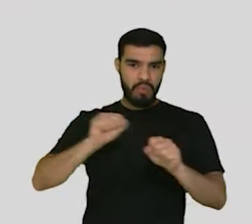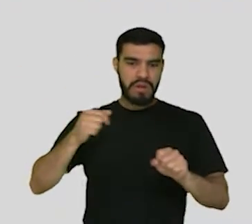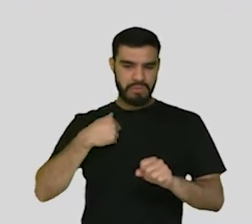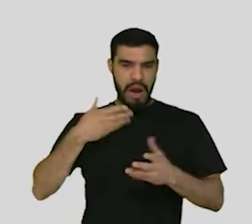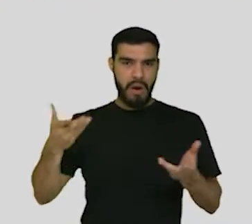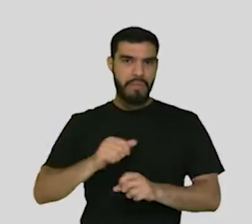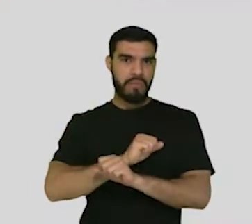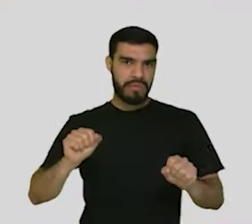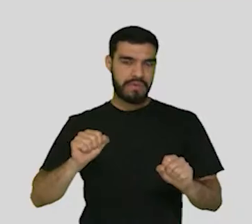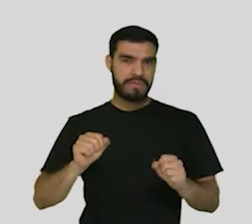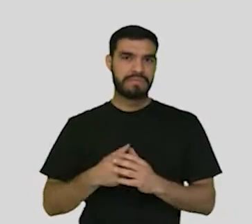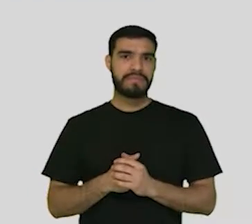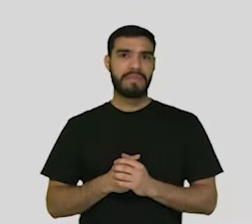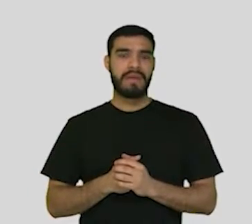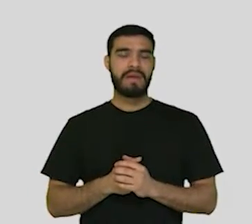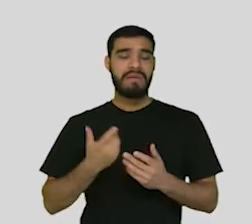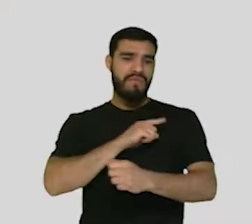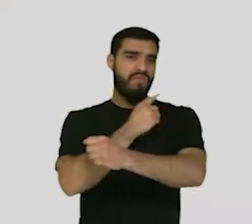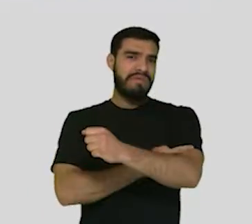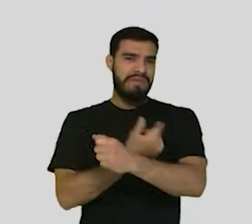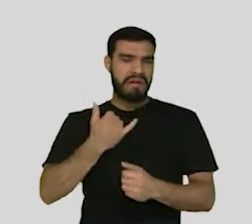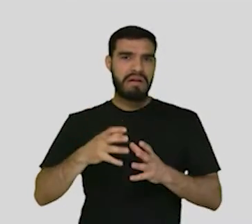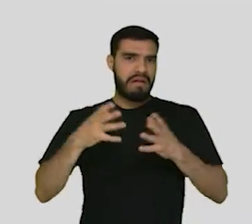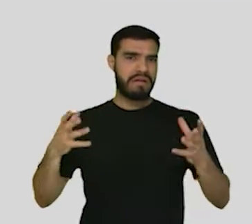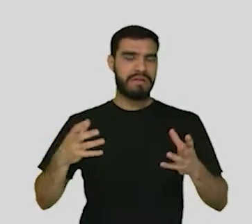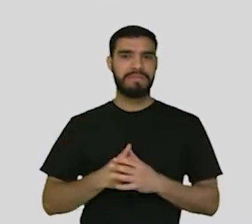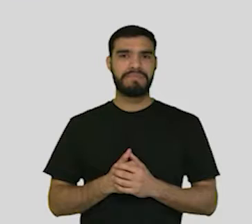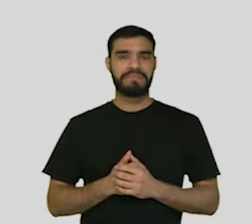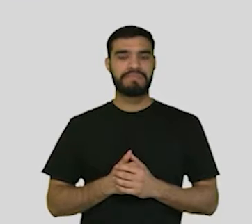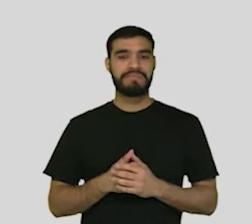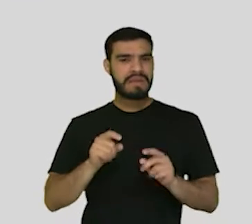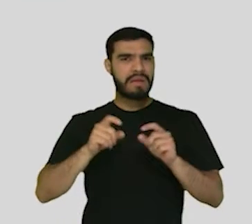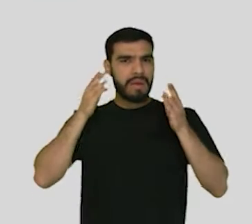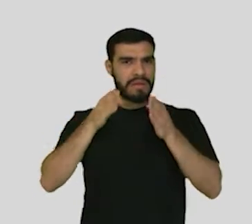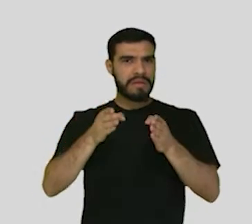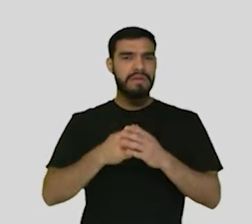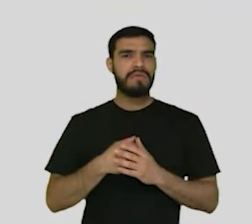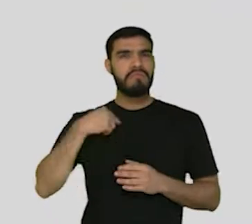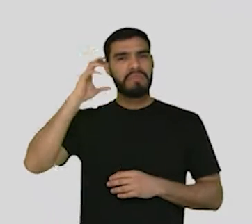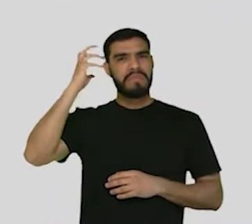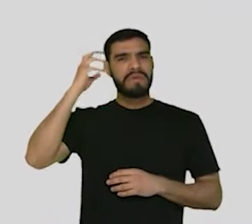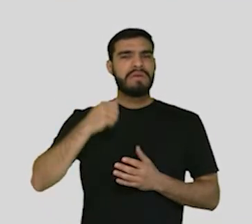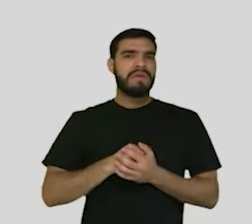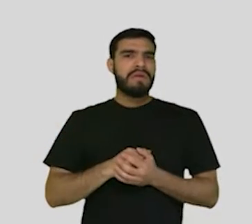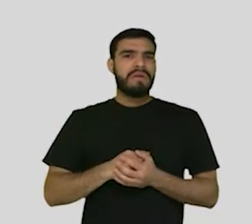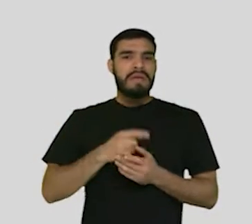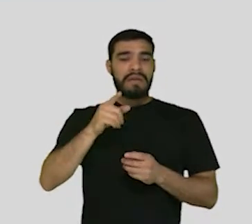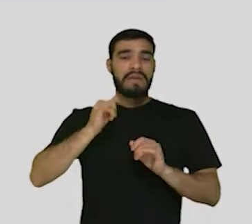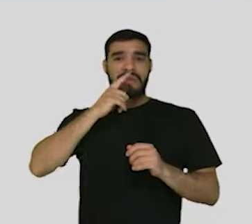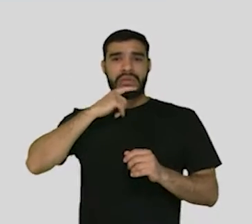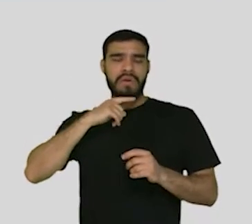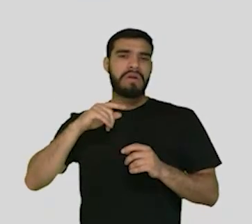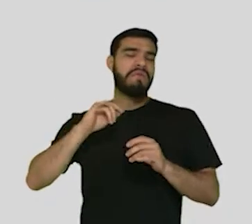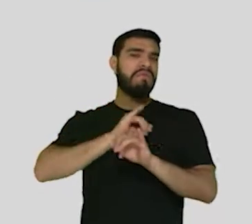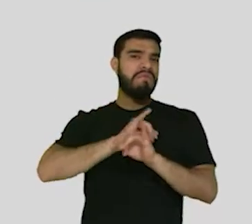upeva pe carta ningún da ya y cuay mava pojai upeza na mojepe tu se traen va epe iba y pepe en plena época de dictadura